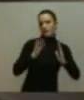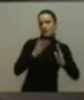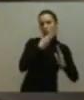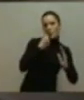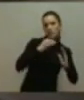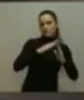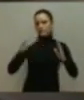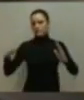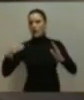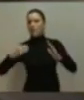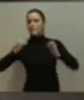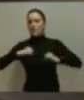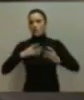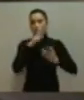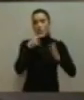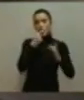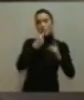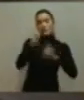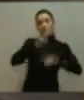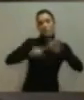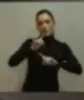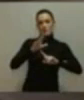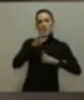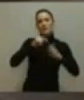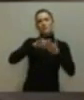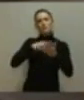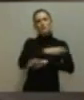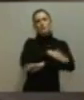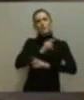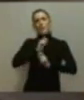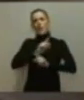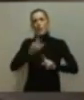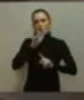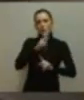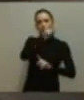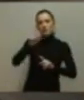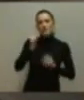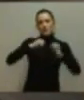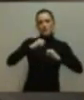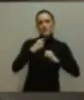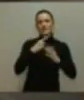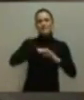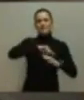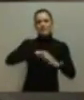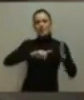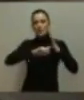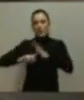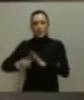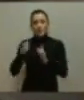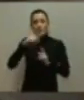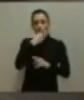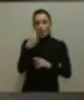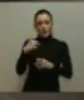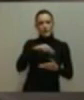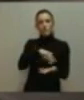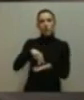no de las prestaciones que da este Gobierno, sino de cómo siente muchas veces la gente mayor cierto abandono, pero también cierta desorientación la gente más joven. Y luego